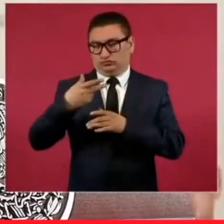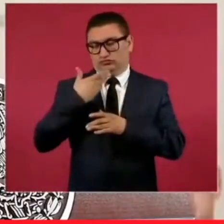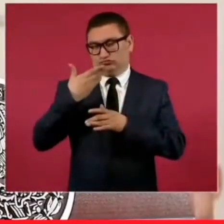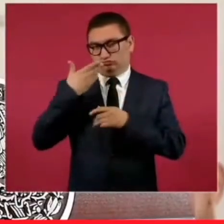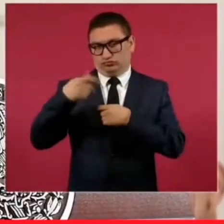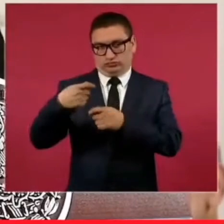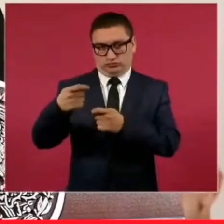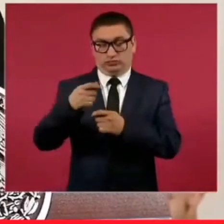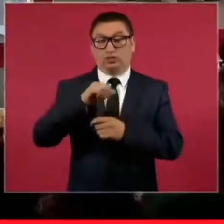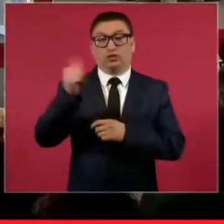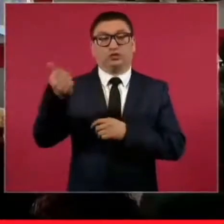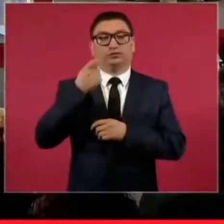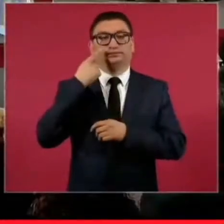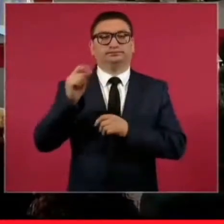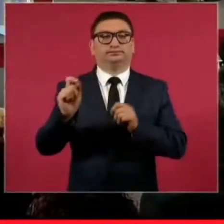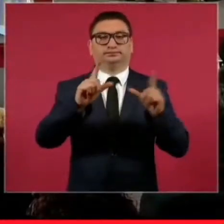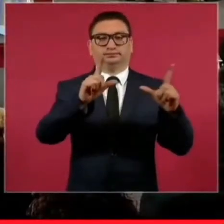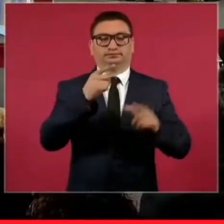Adelante.